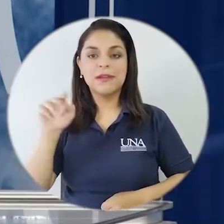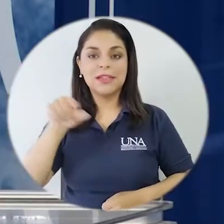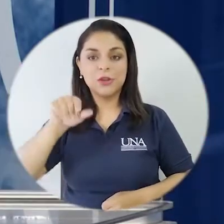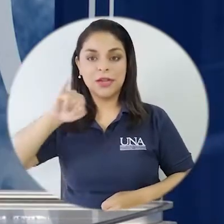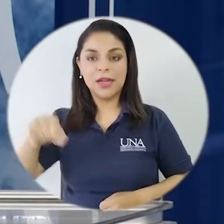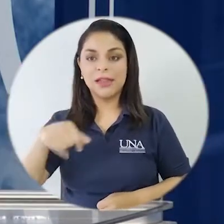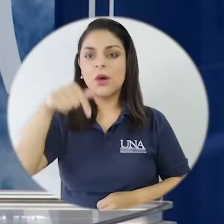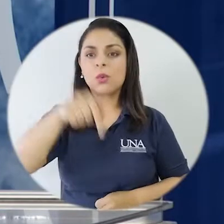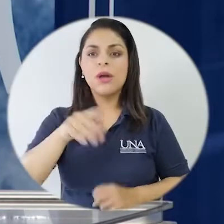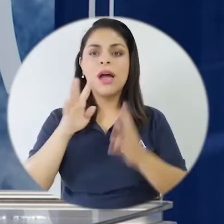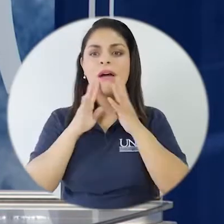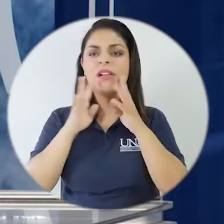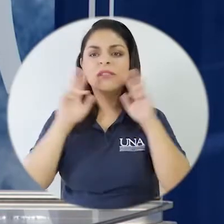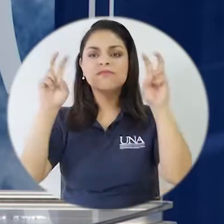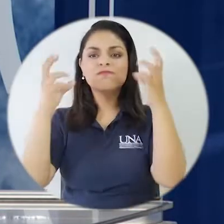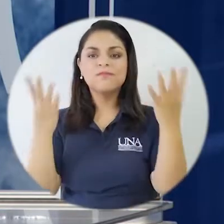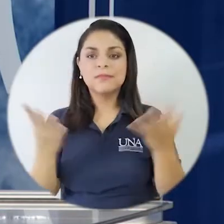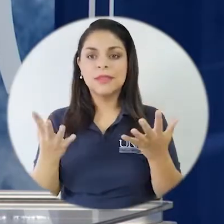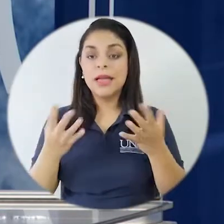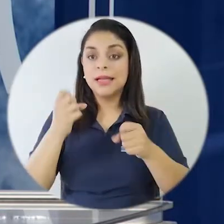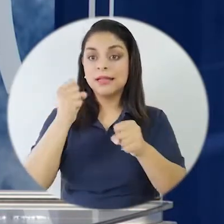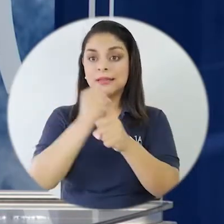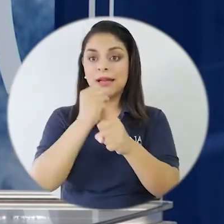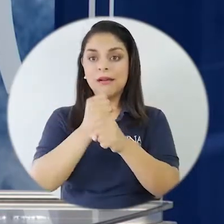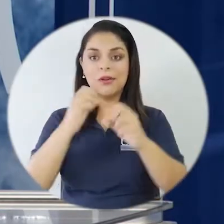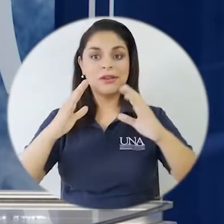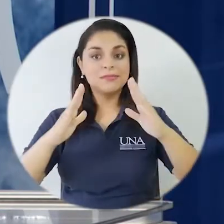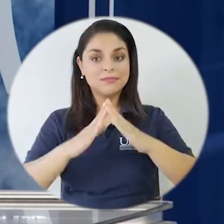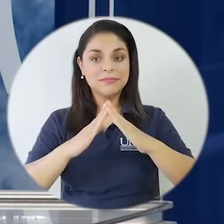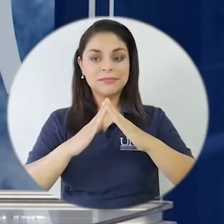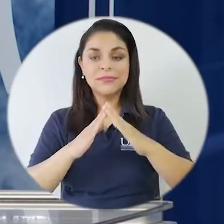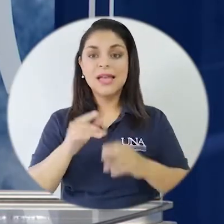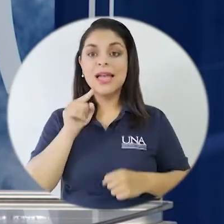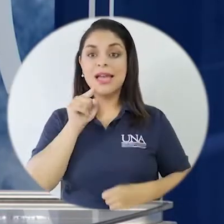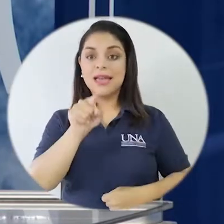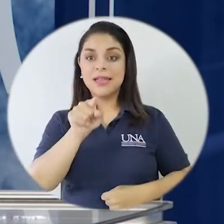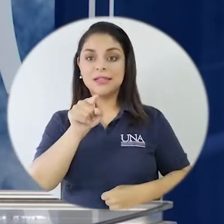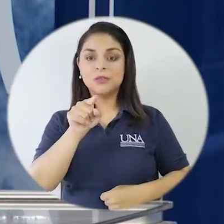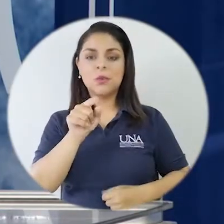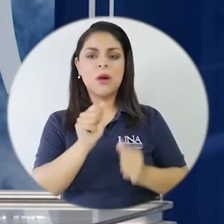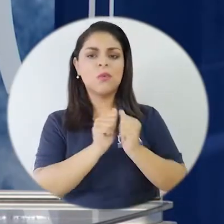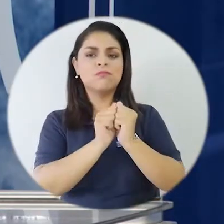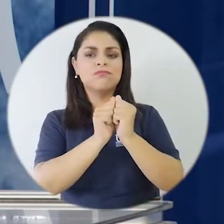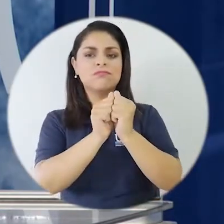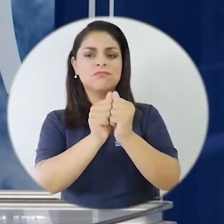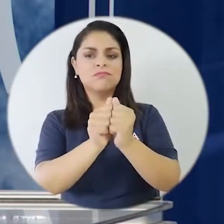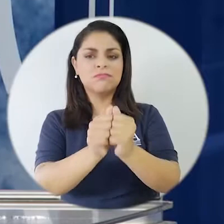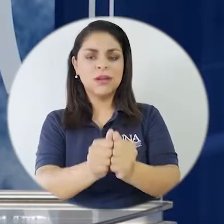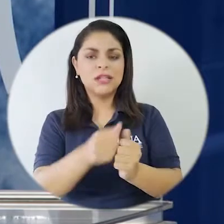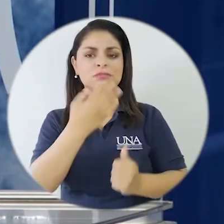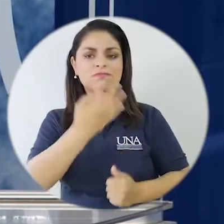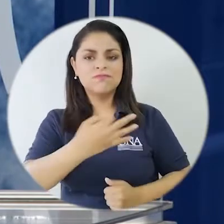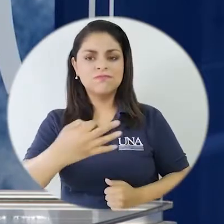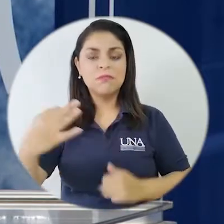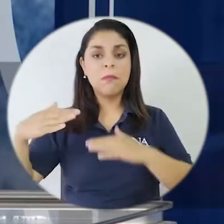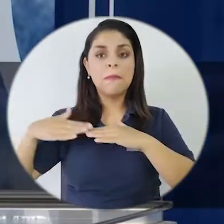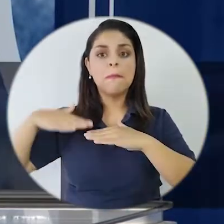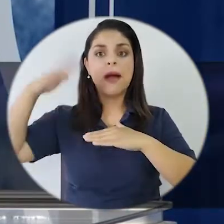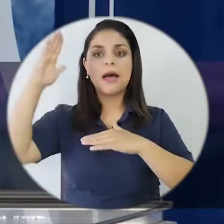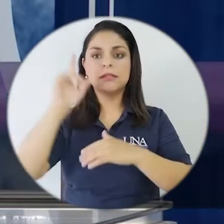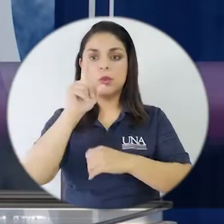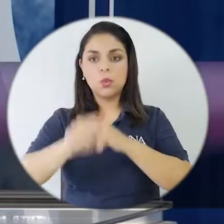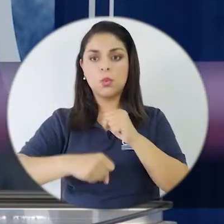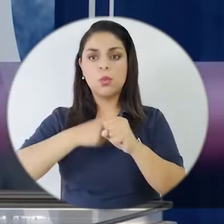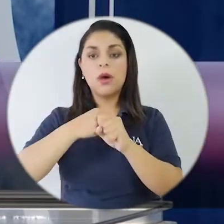vamos a hablar sobre teletrabajo, ese término que nos acompaña día a día desde hace más de año y medio,